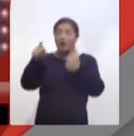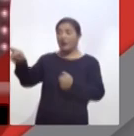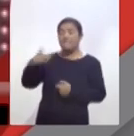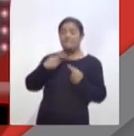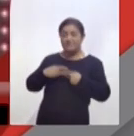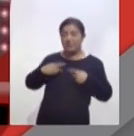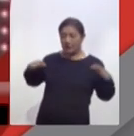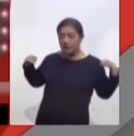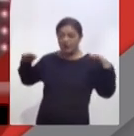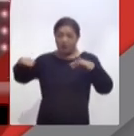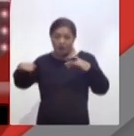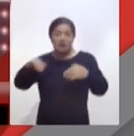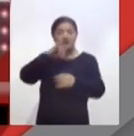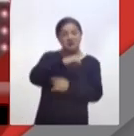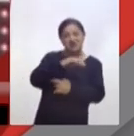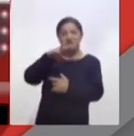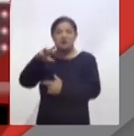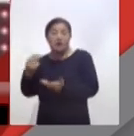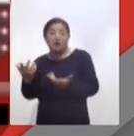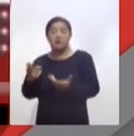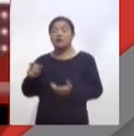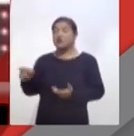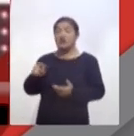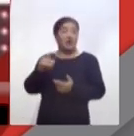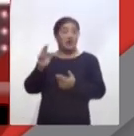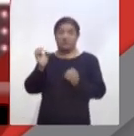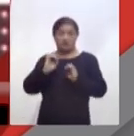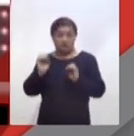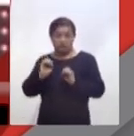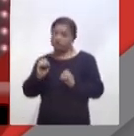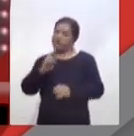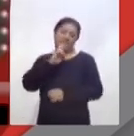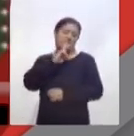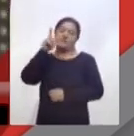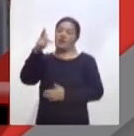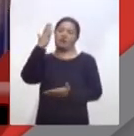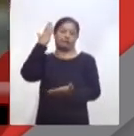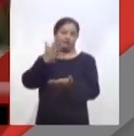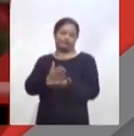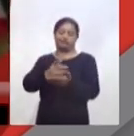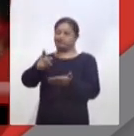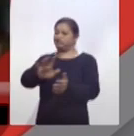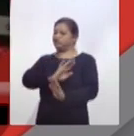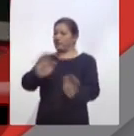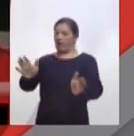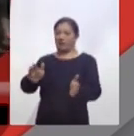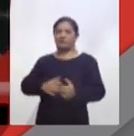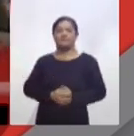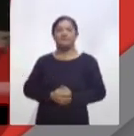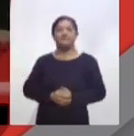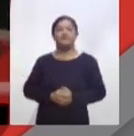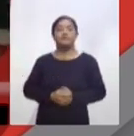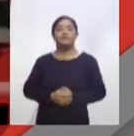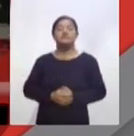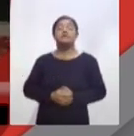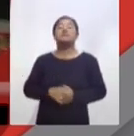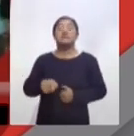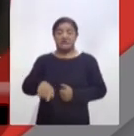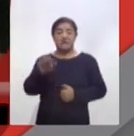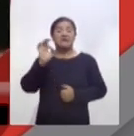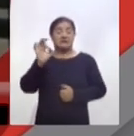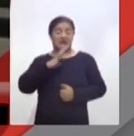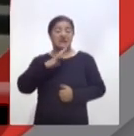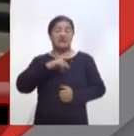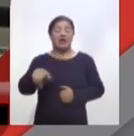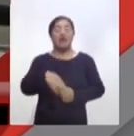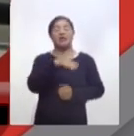no, y si no hay alternativa, será mejor dar por finalizados los torneos. En caso de que este escenario se cumpla, la Europa League, en donde se está